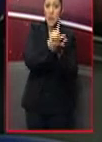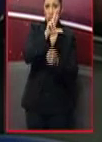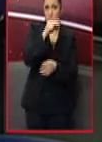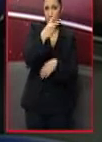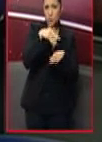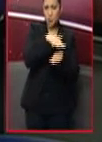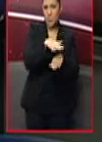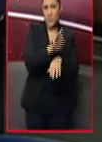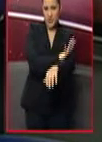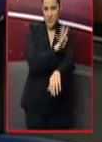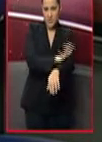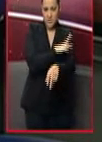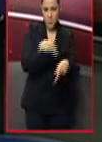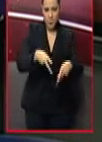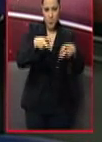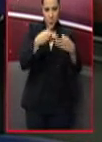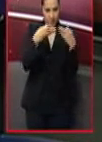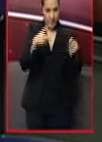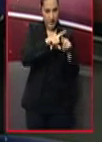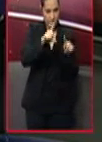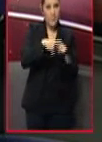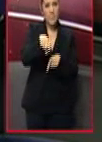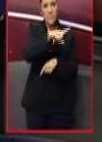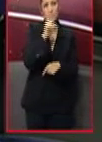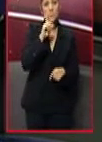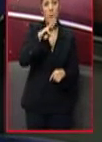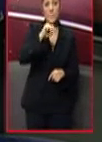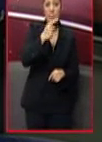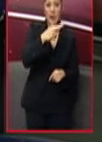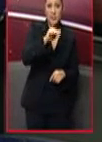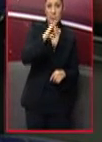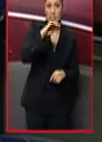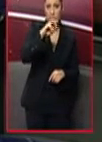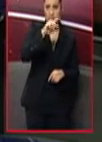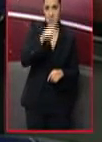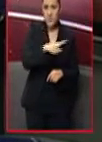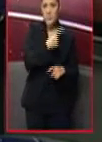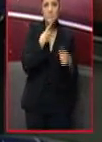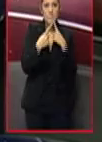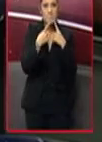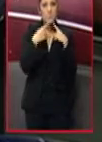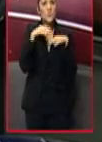PAN, Marta Cristina Jiménez, quien busca que precios de combustible se determinen conforme